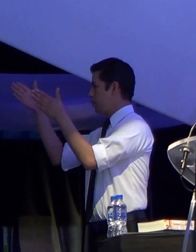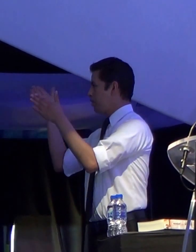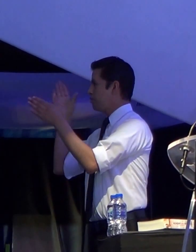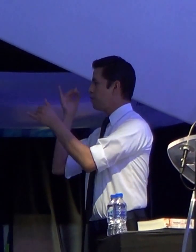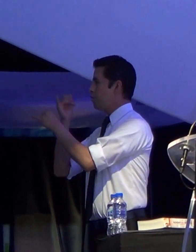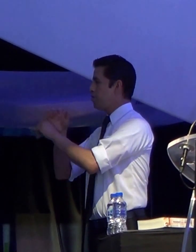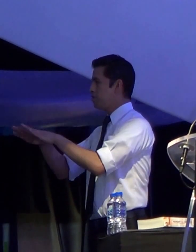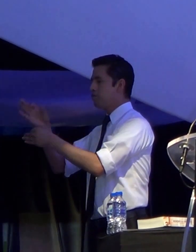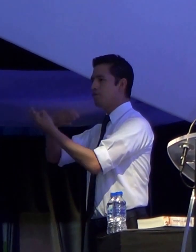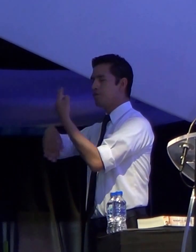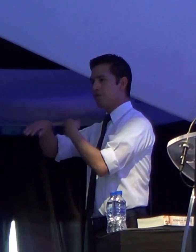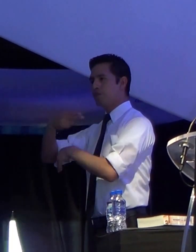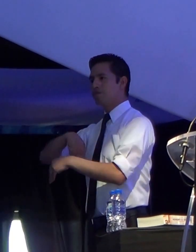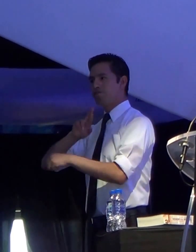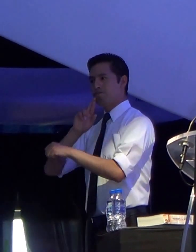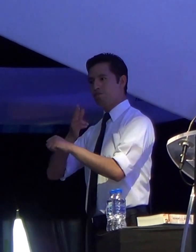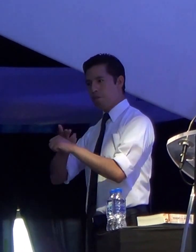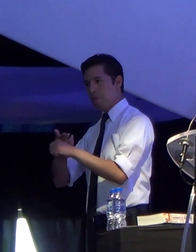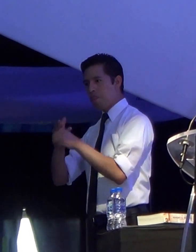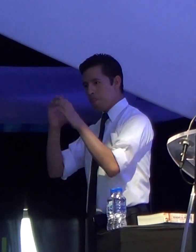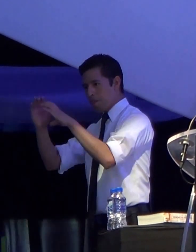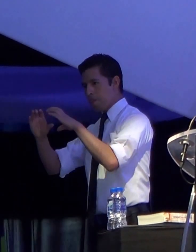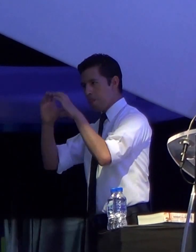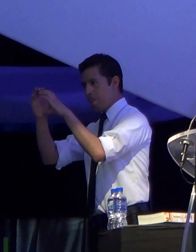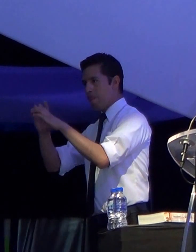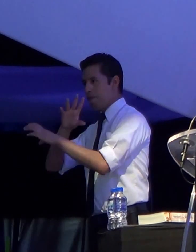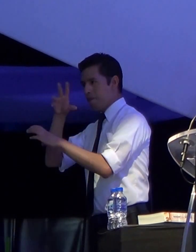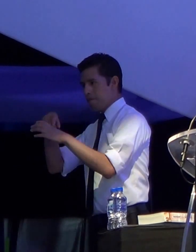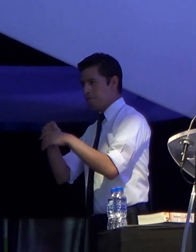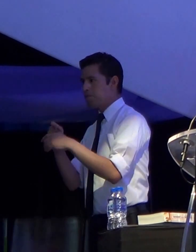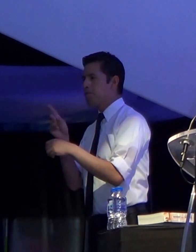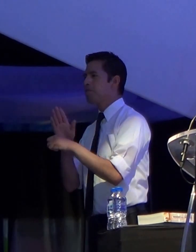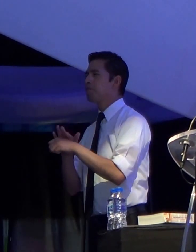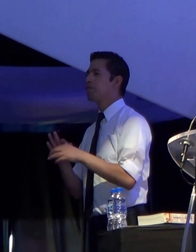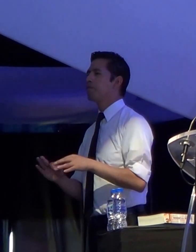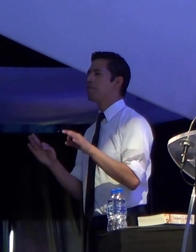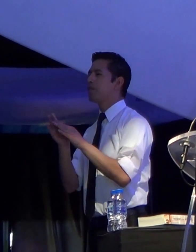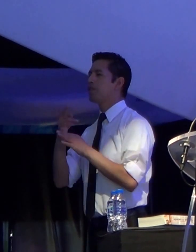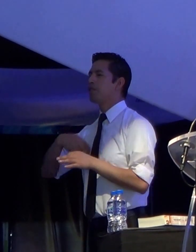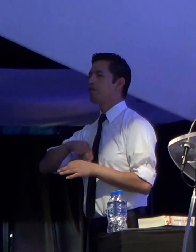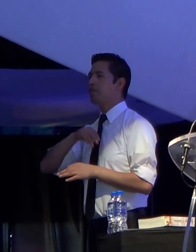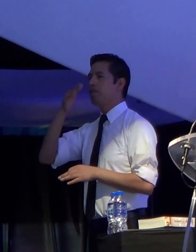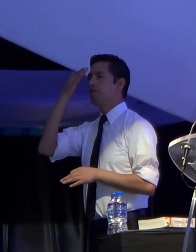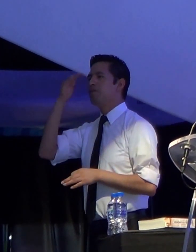y lo hagamos con toda la responsabilidad social que eso implica, y sobre todo que sepamos que